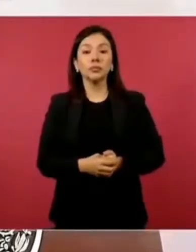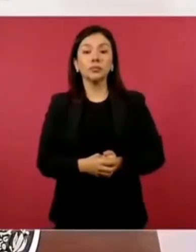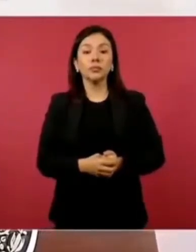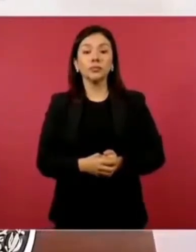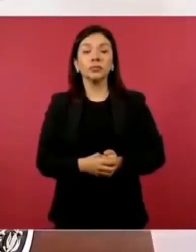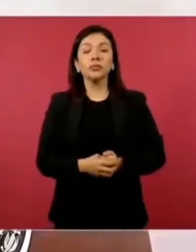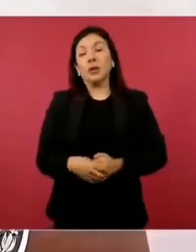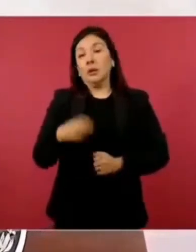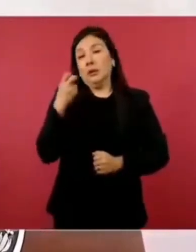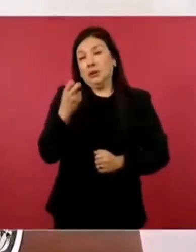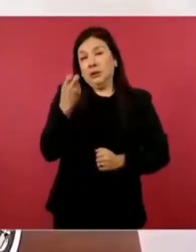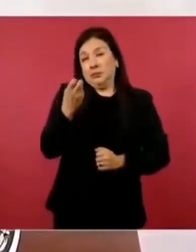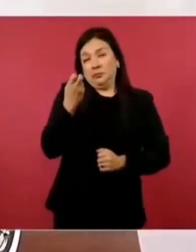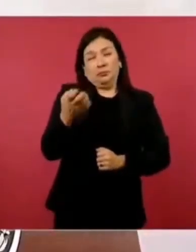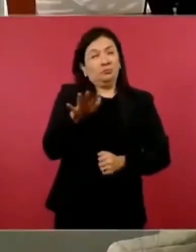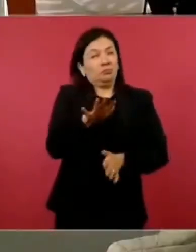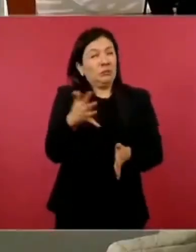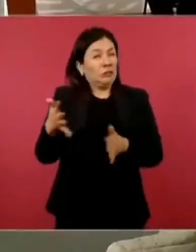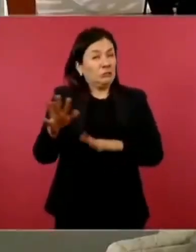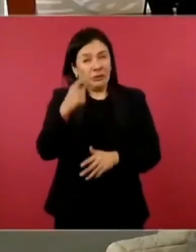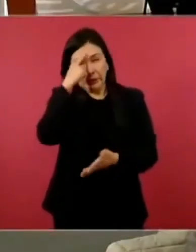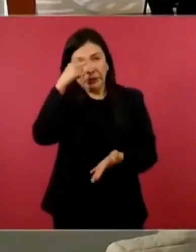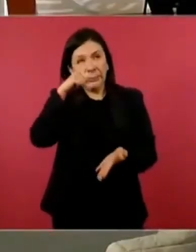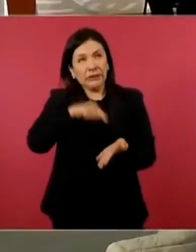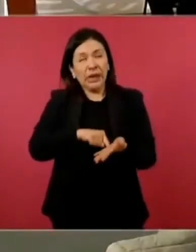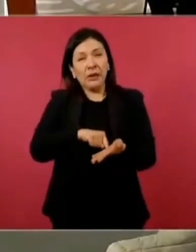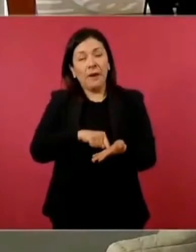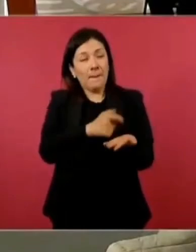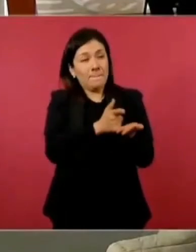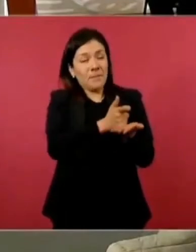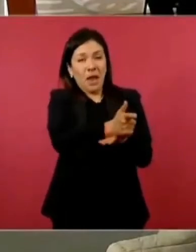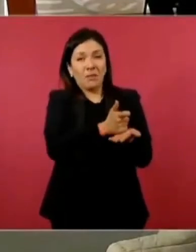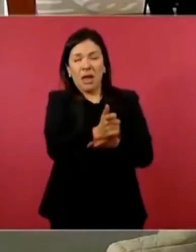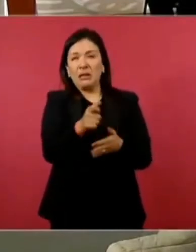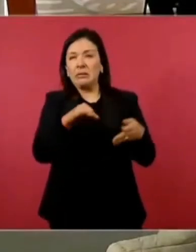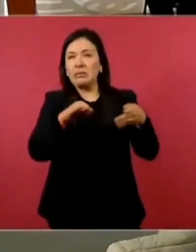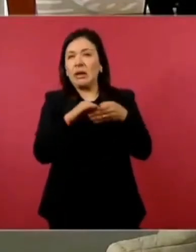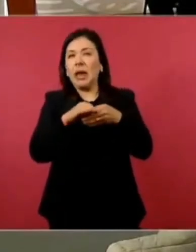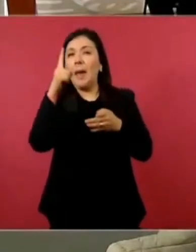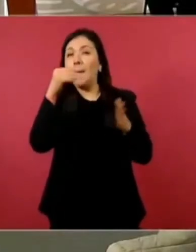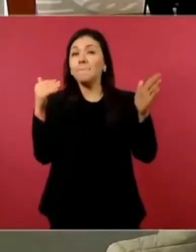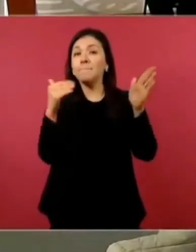se han de haber llevado como 1,000 millones